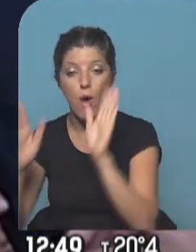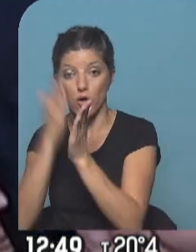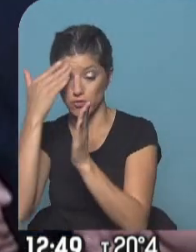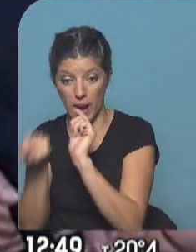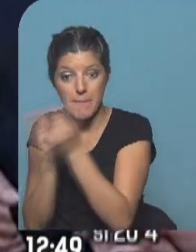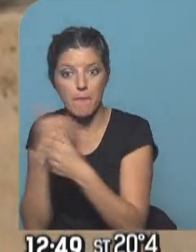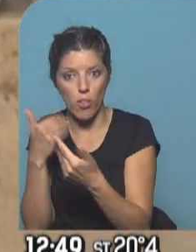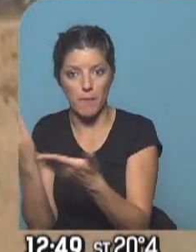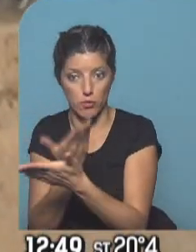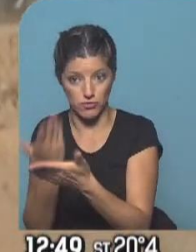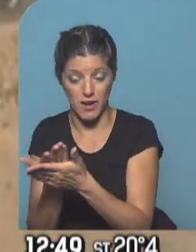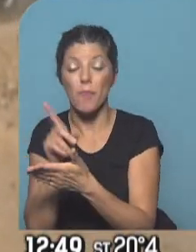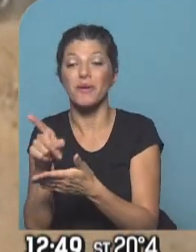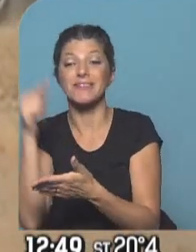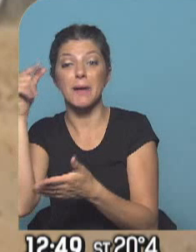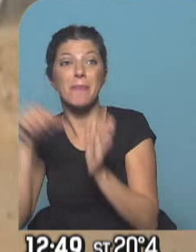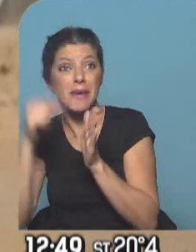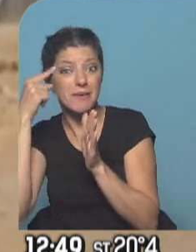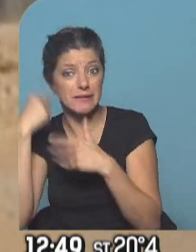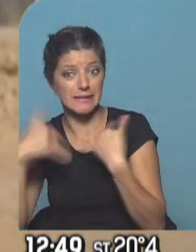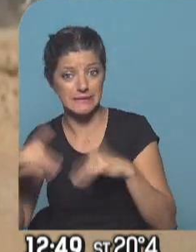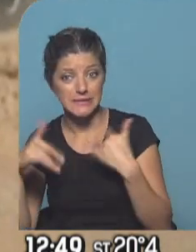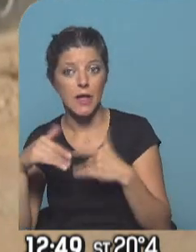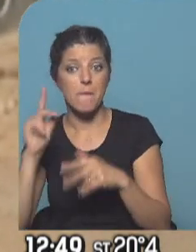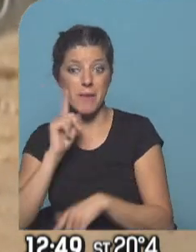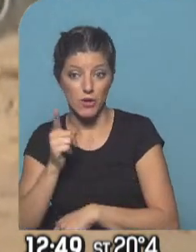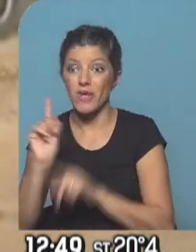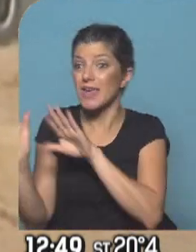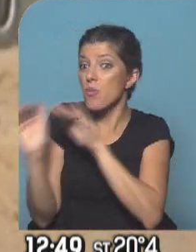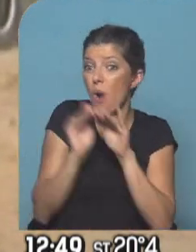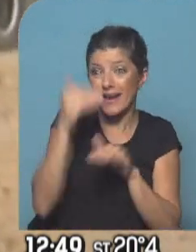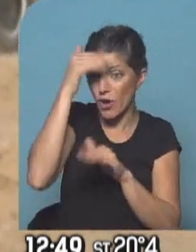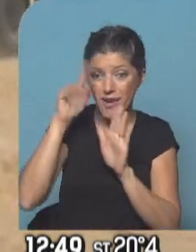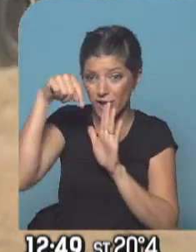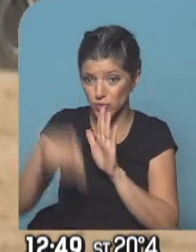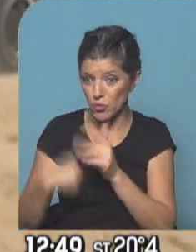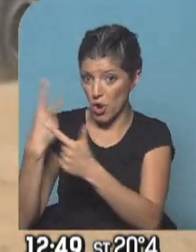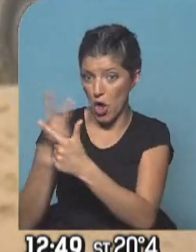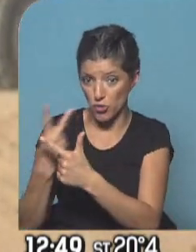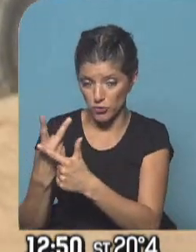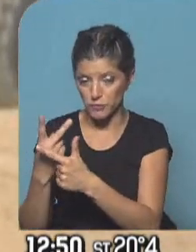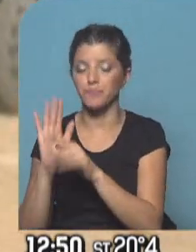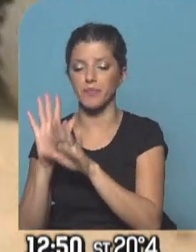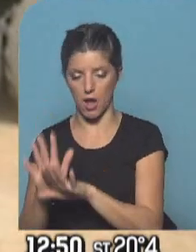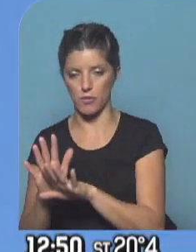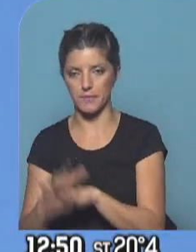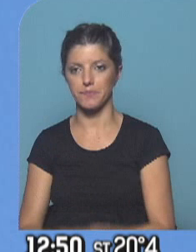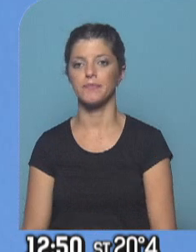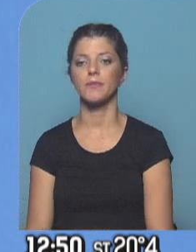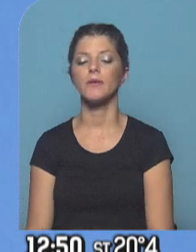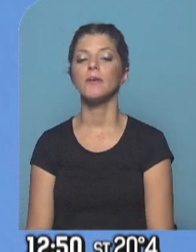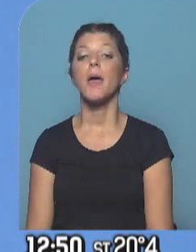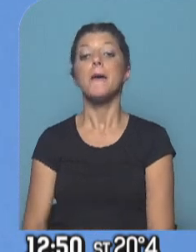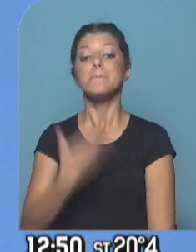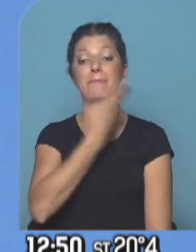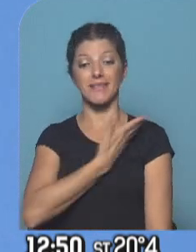siente más agredido, al igual que Corea del Sur. Pero la posición de Shinzo Abe, del primer ministro, es diferente de la posición del presidente de Corea del Sur. El presidente de Corea